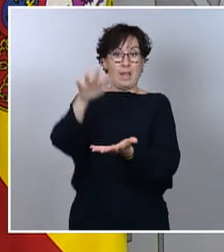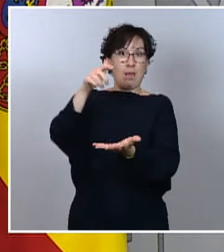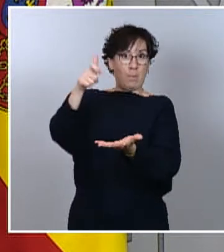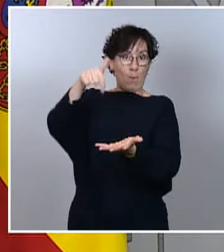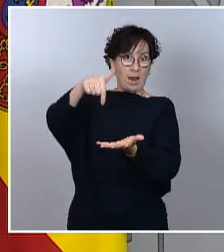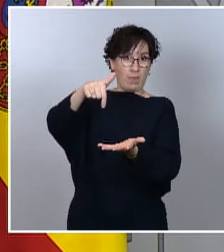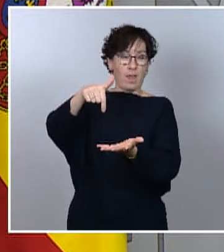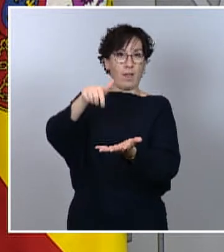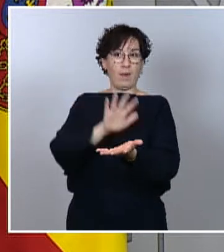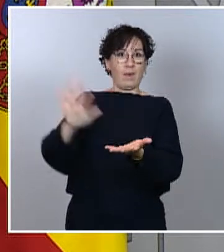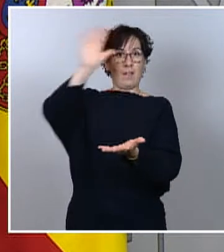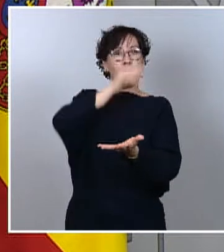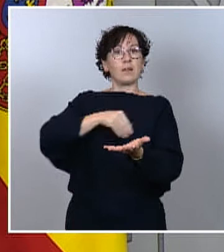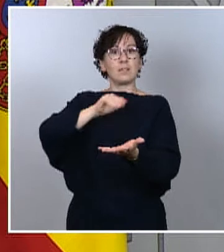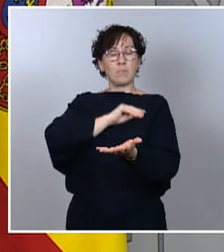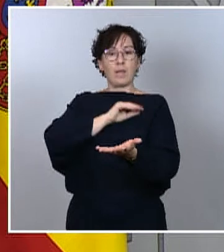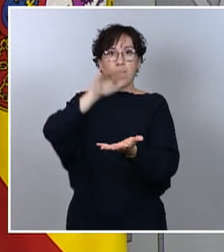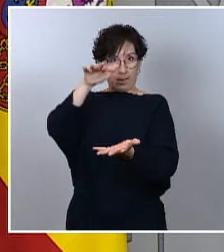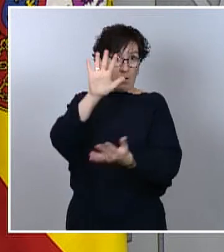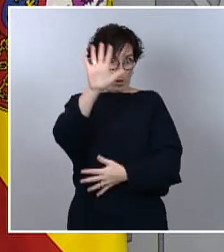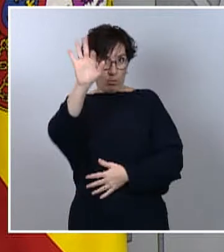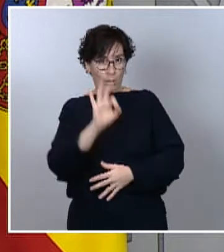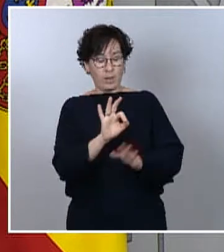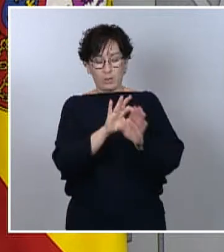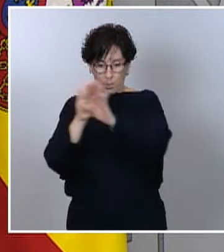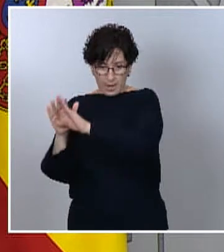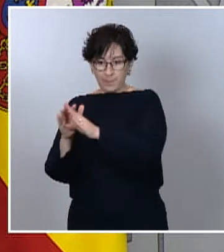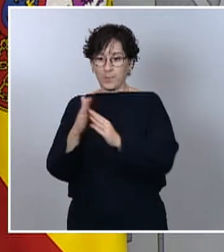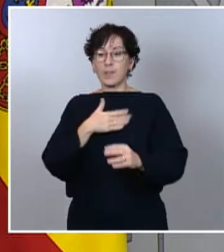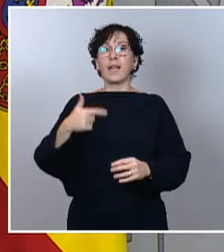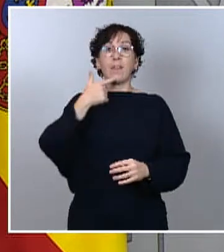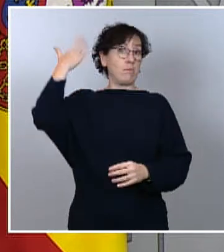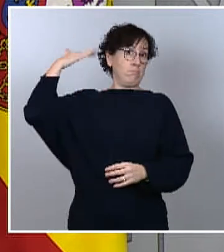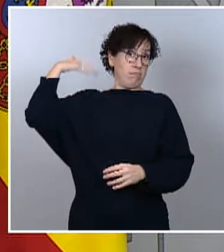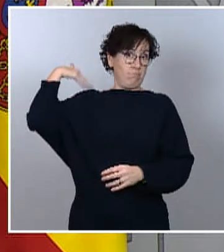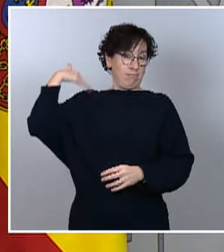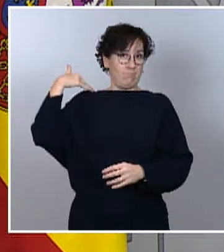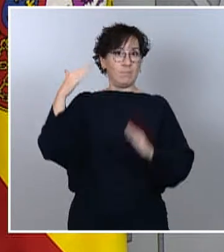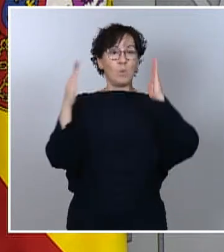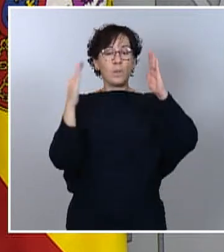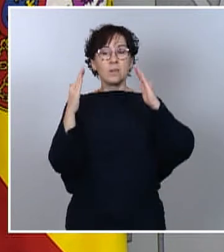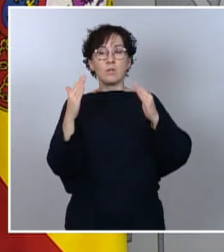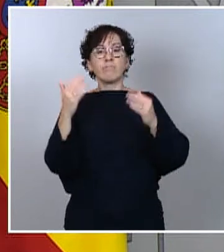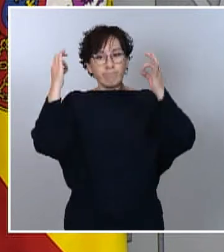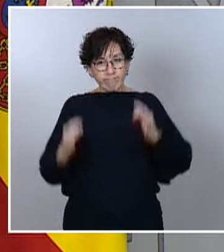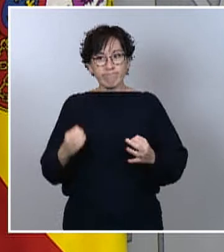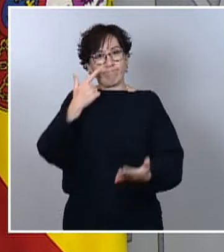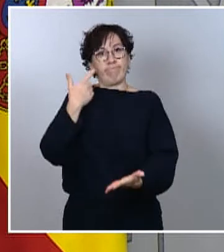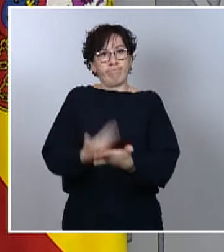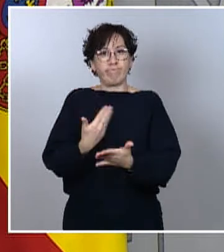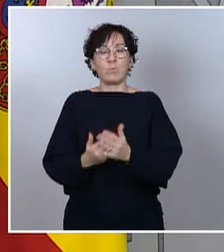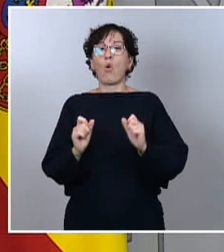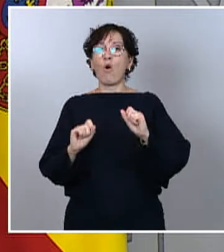quiere decir que, comparando con los casos que se habían confirmado en aquel momento, estábamos detectando con las